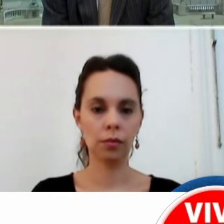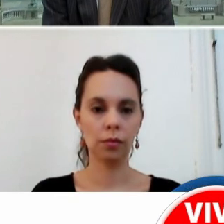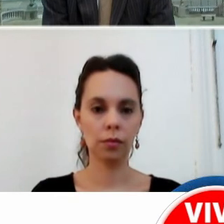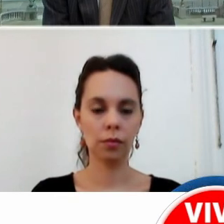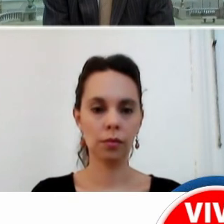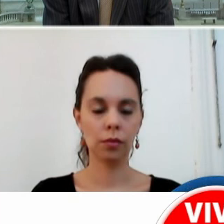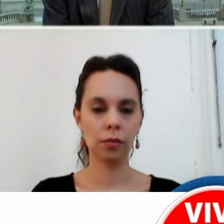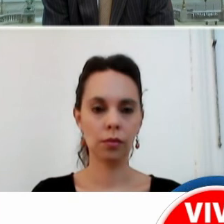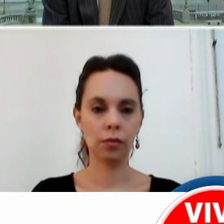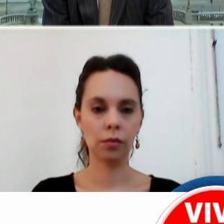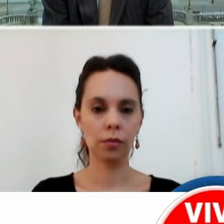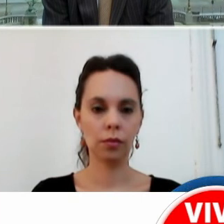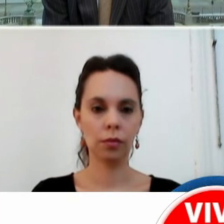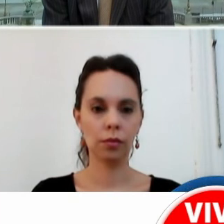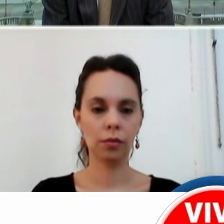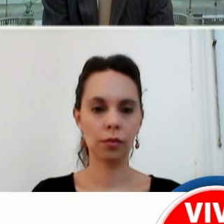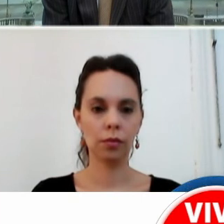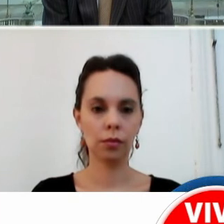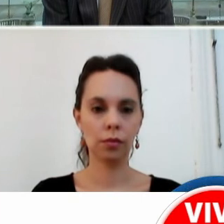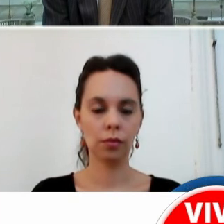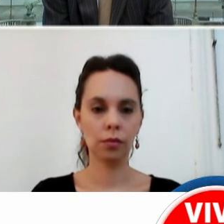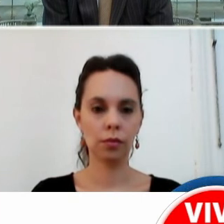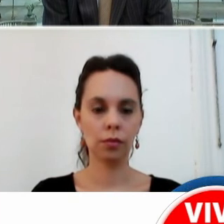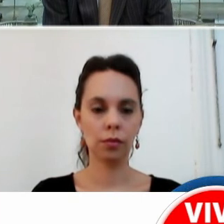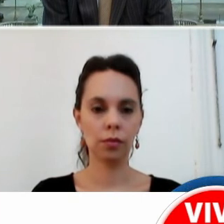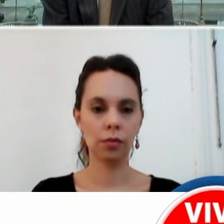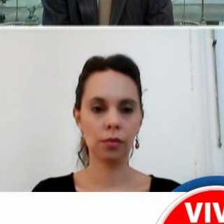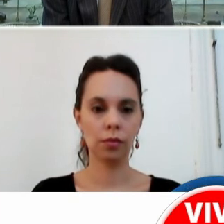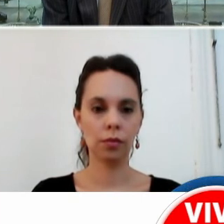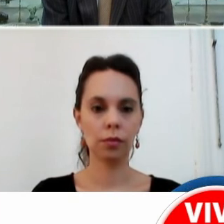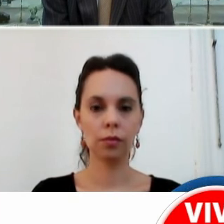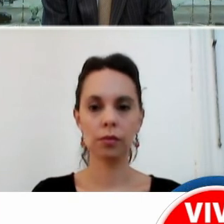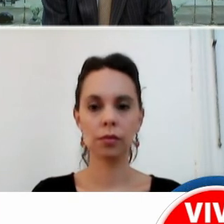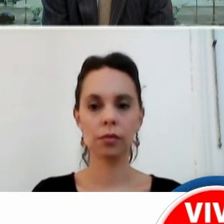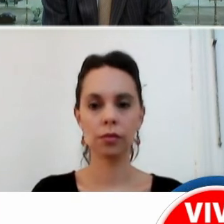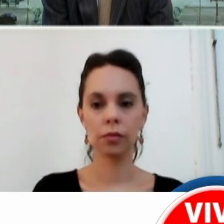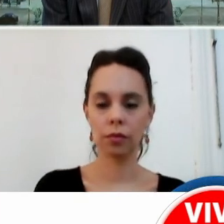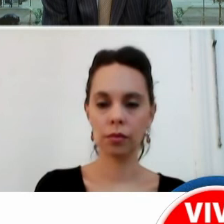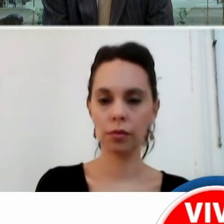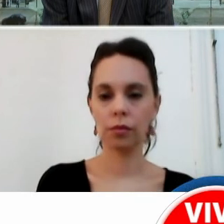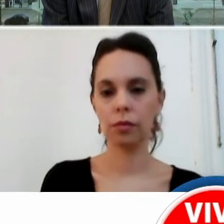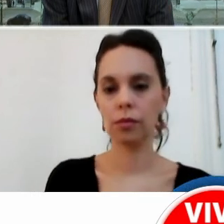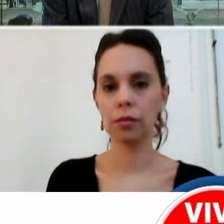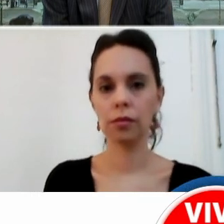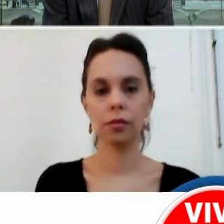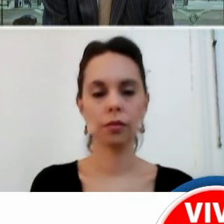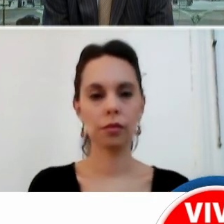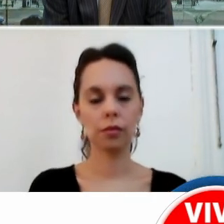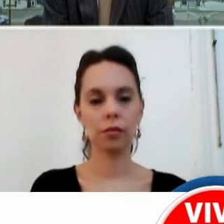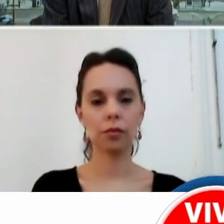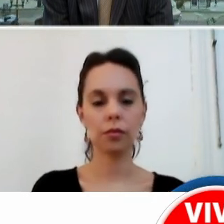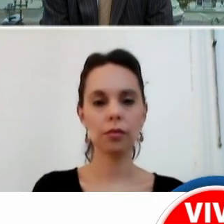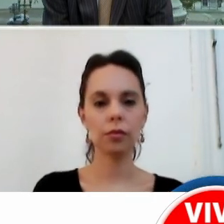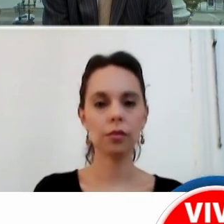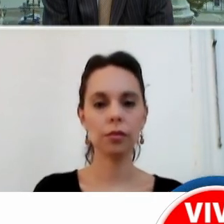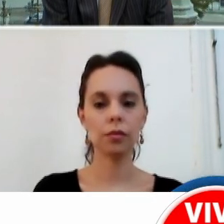pobreza, con las insuficiencias en infraestructura, etcétera, etcétera, que siguen siendo los grandes problemas y las grandes asignaturas